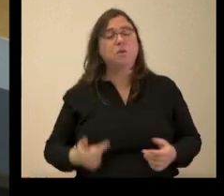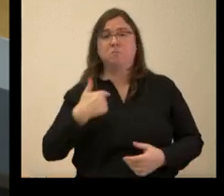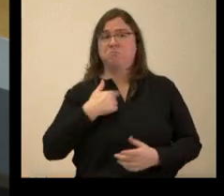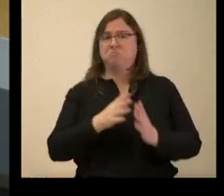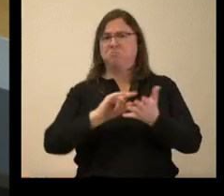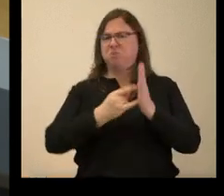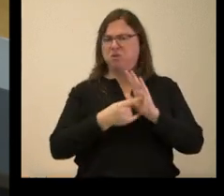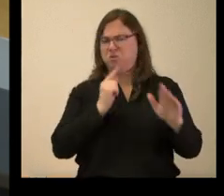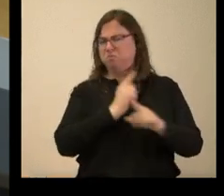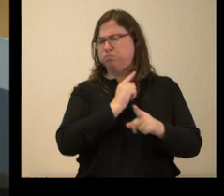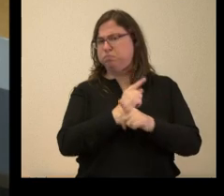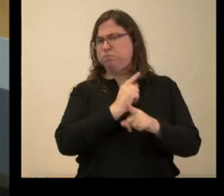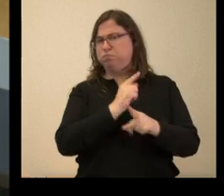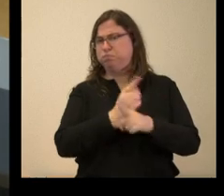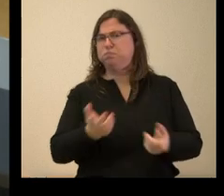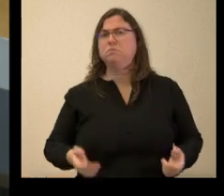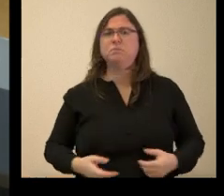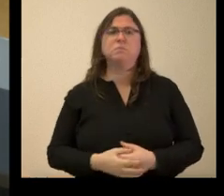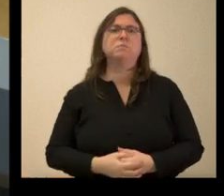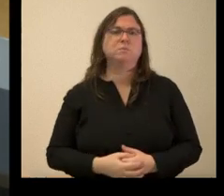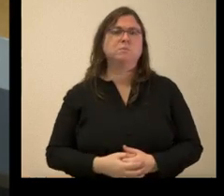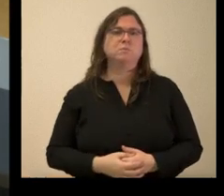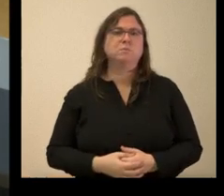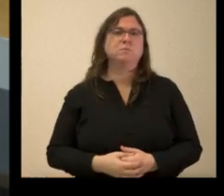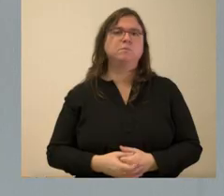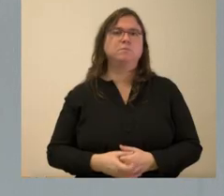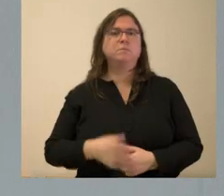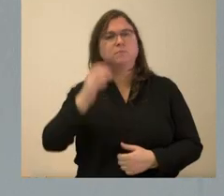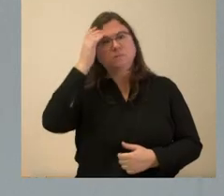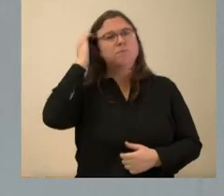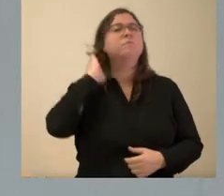que ha sido criticado y que desde que nació tiene cuenta con polémicas